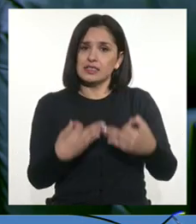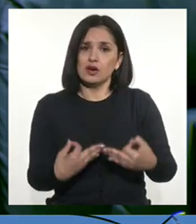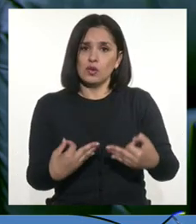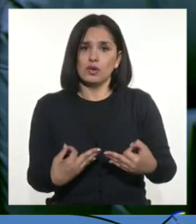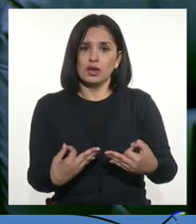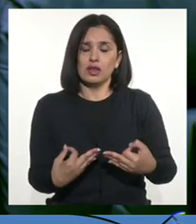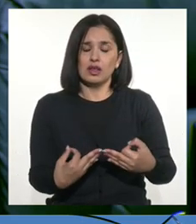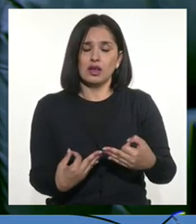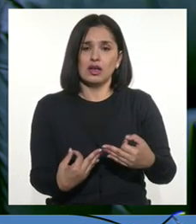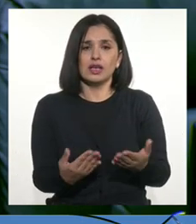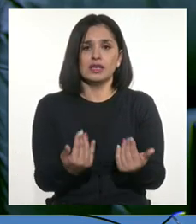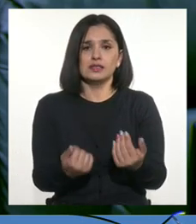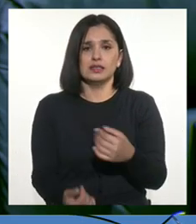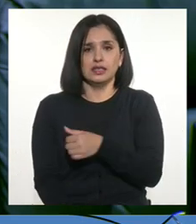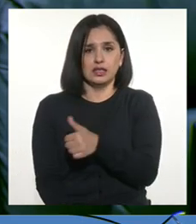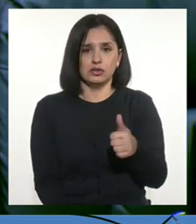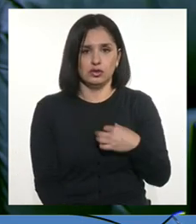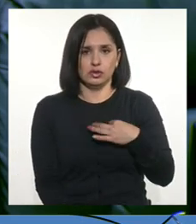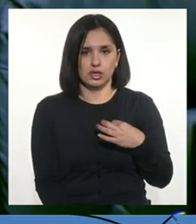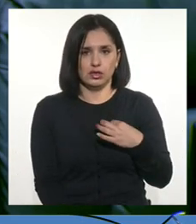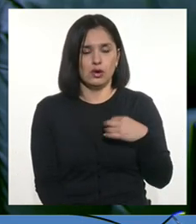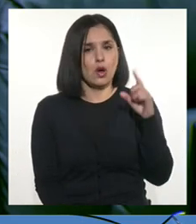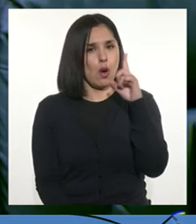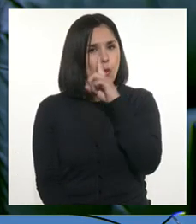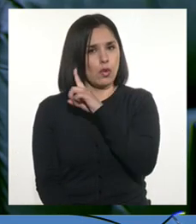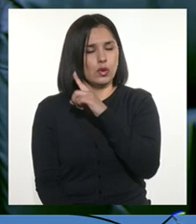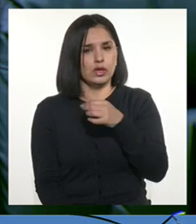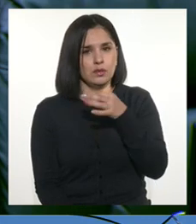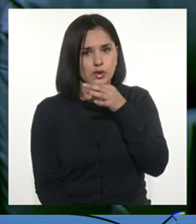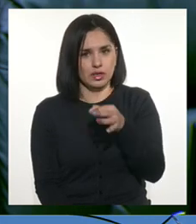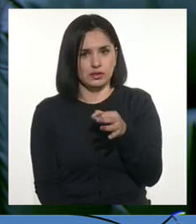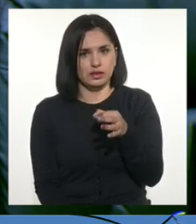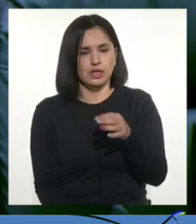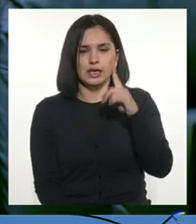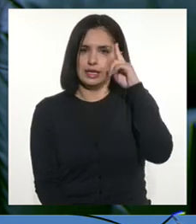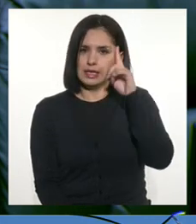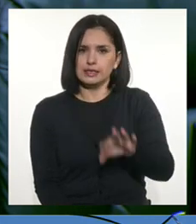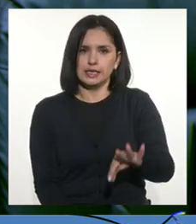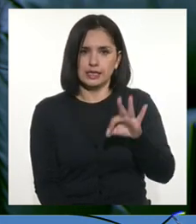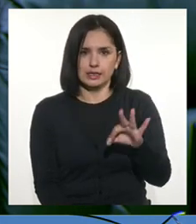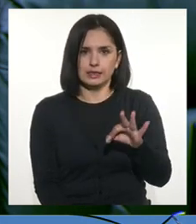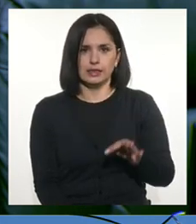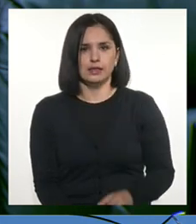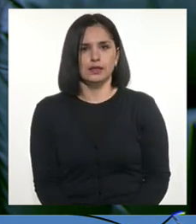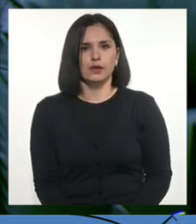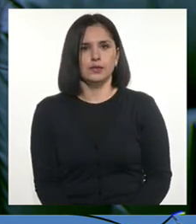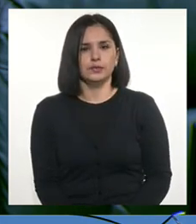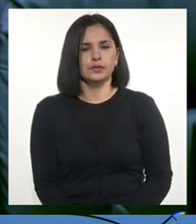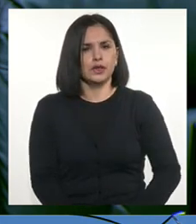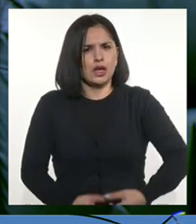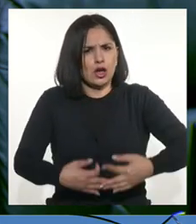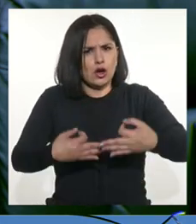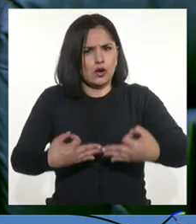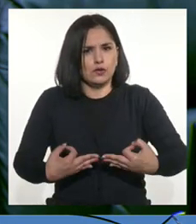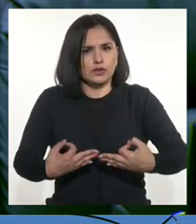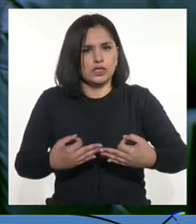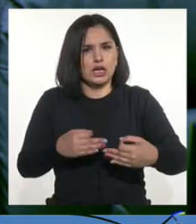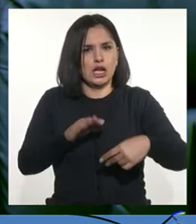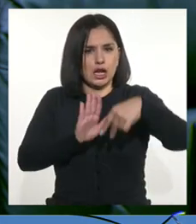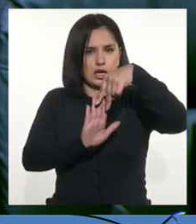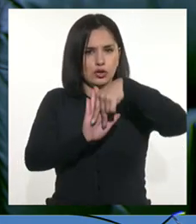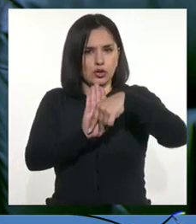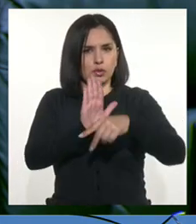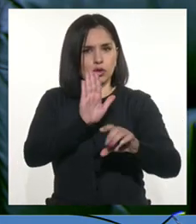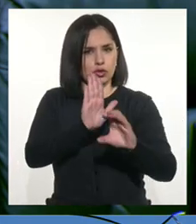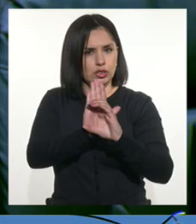ciudadanía finalmente destaca que se ha decidido dotar de oficialidad a las normas constitucionales y legales